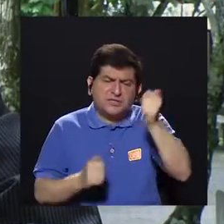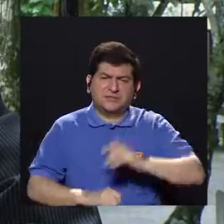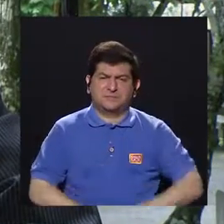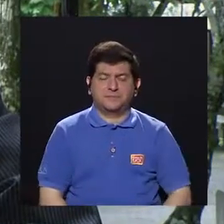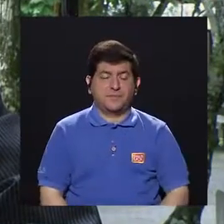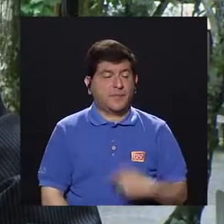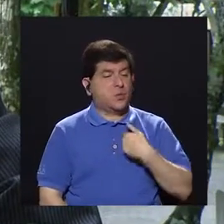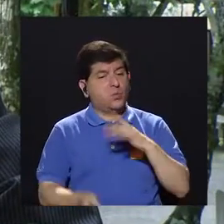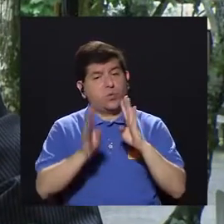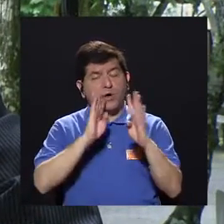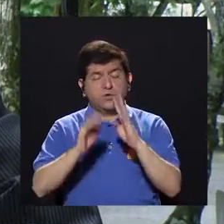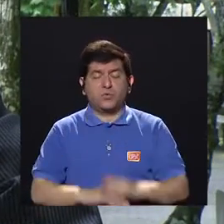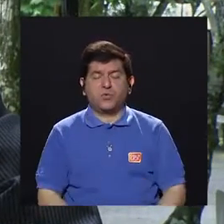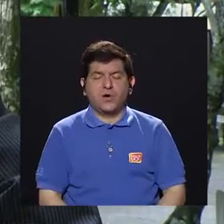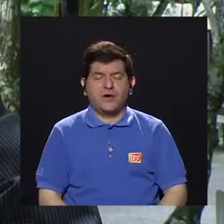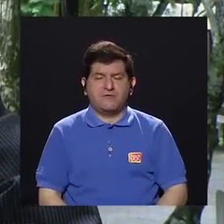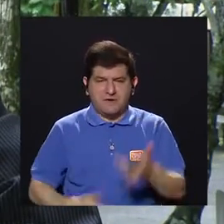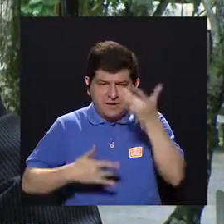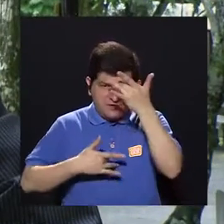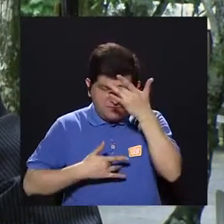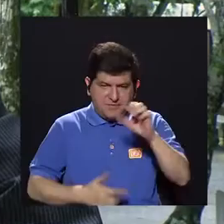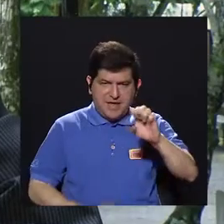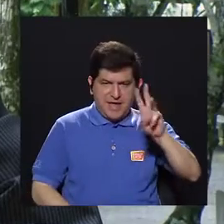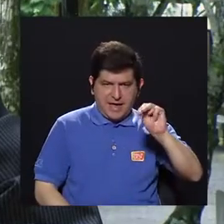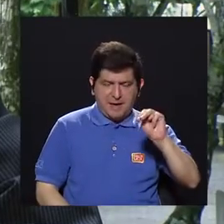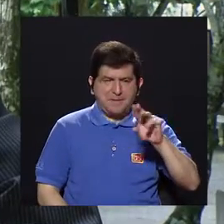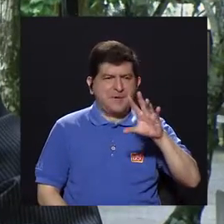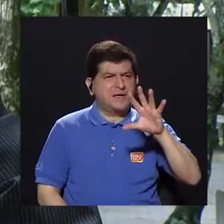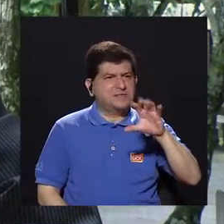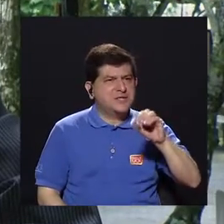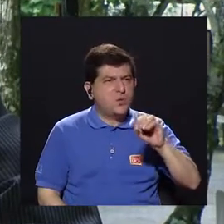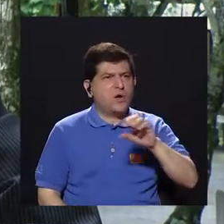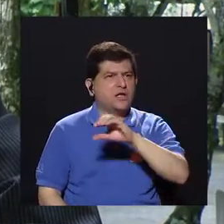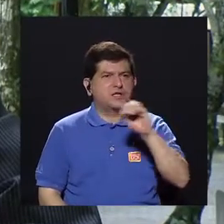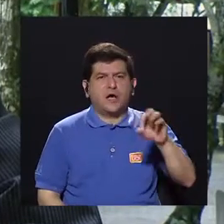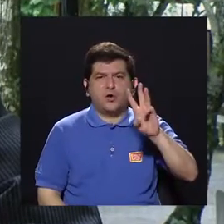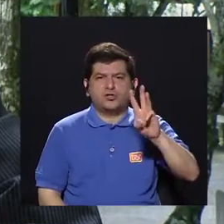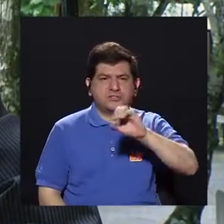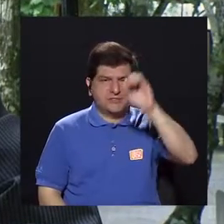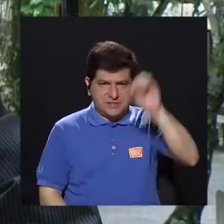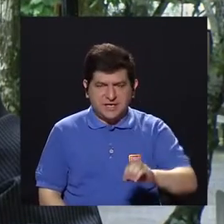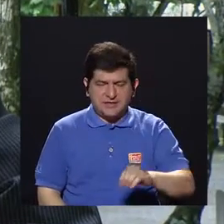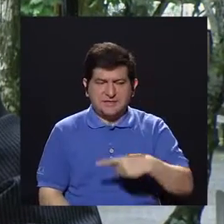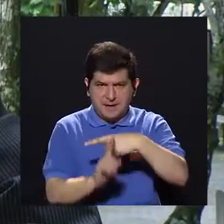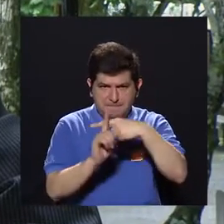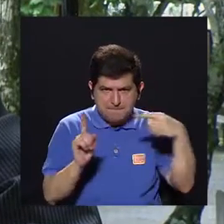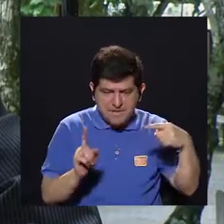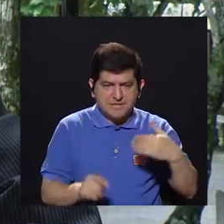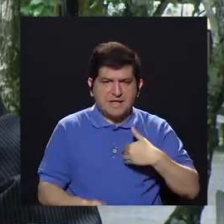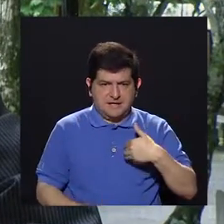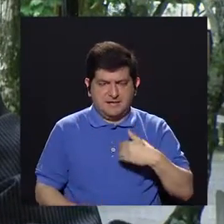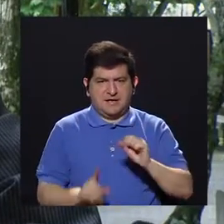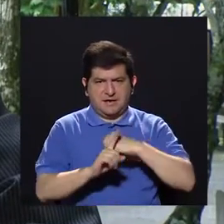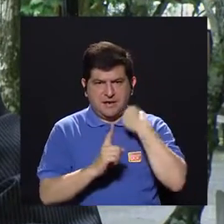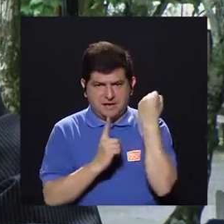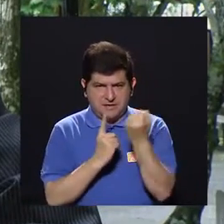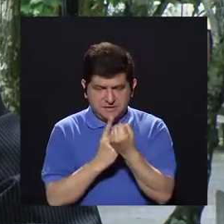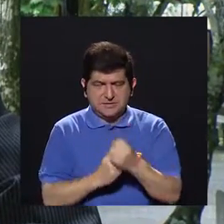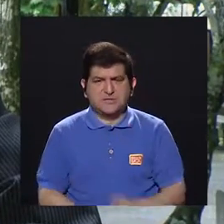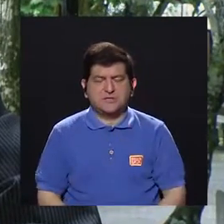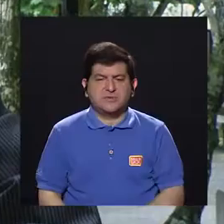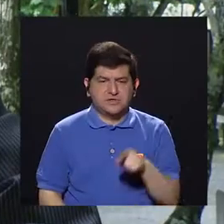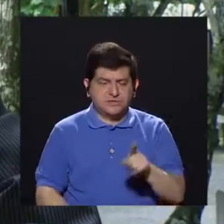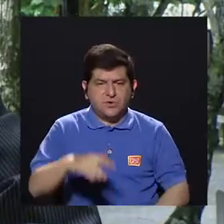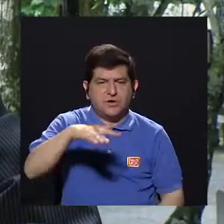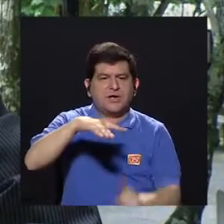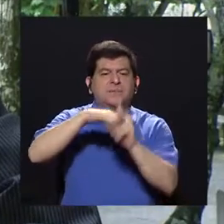el 50-60%, o sea, más de la mitad tiene el cuadro que se conoce como brote y remisión. No ve, se